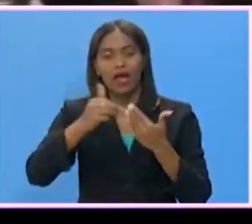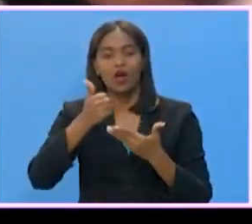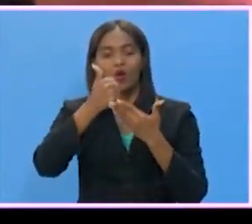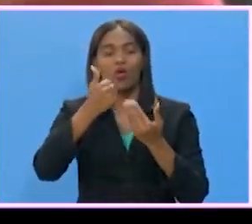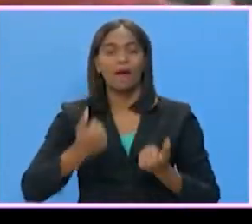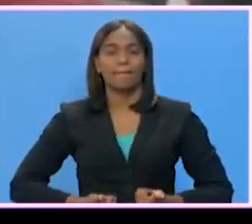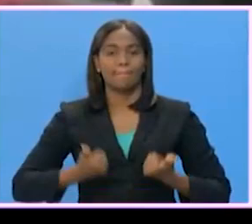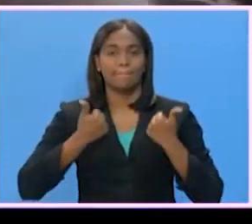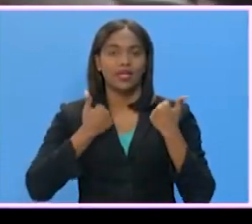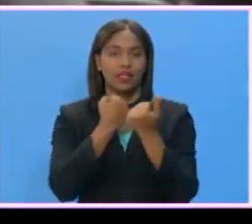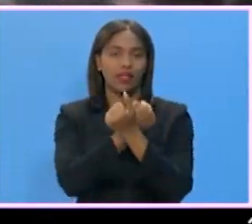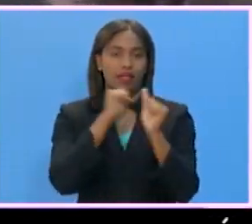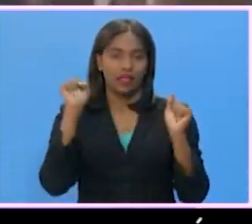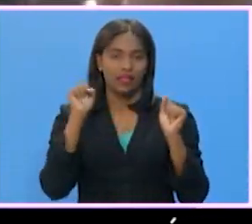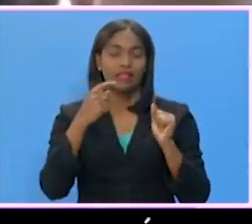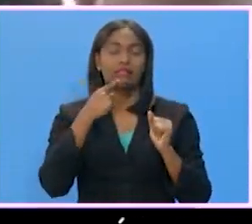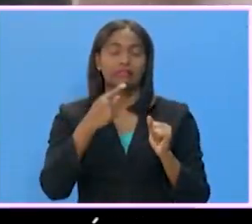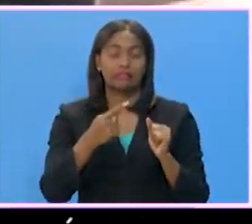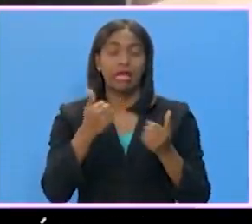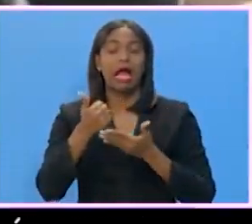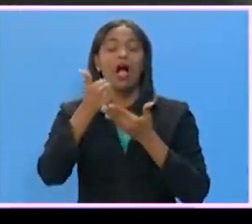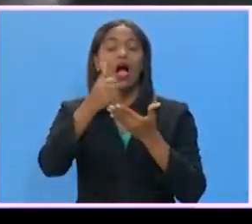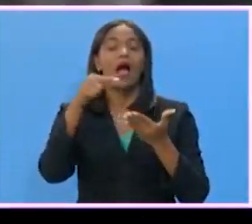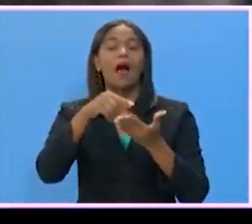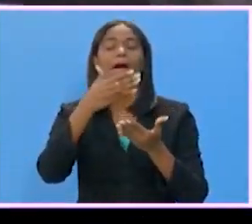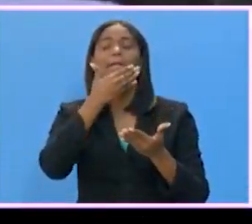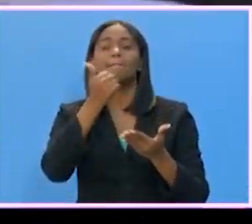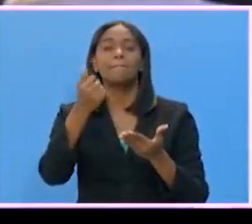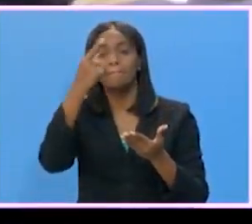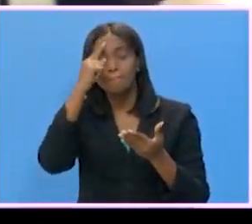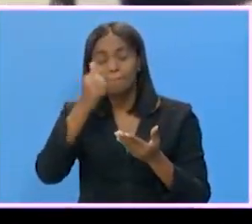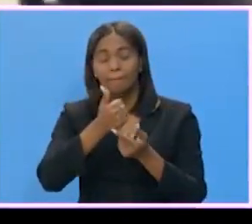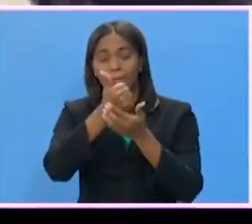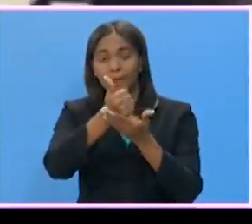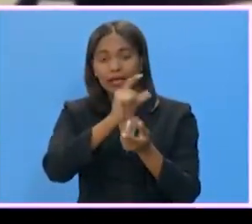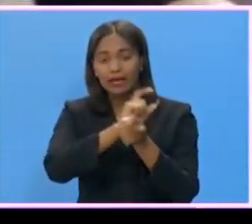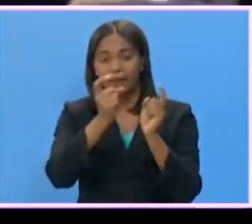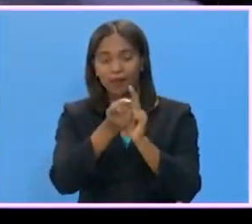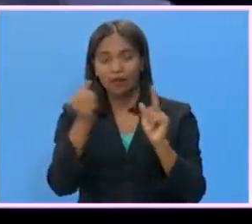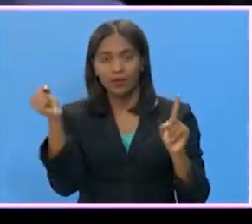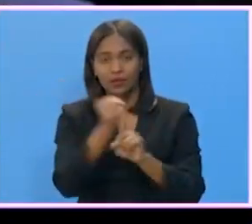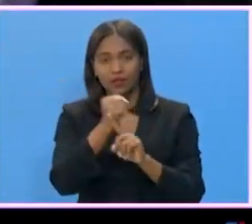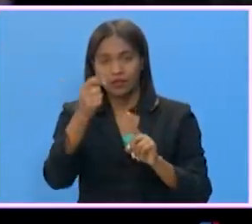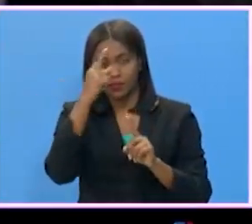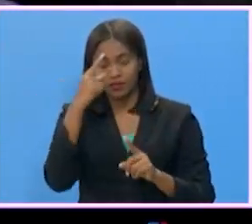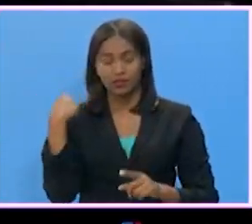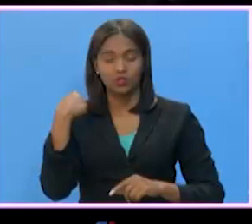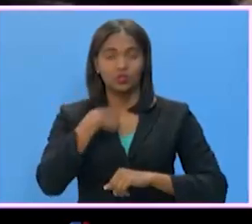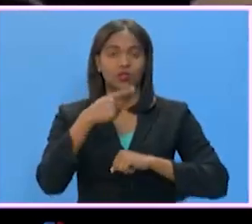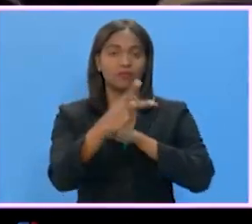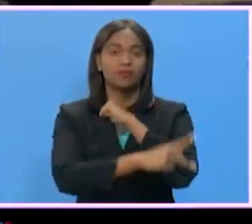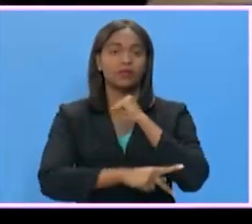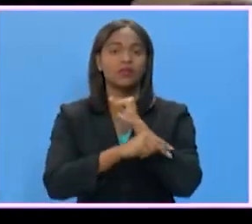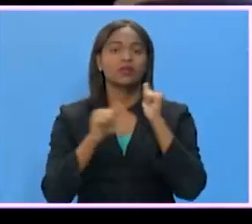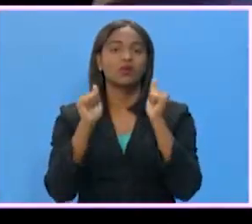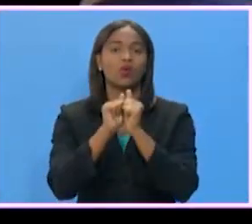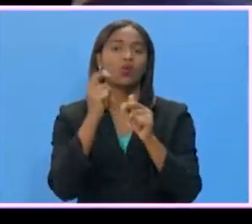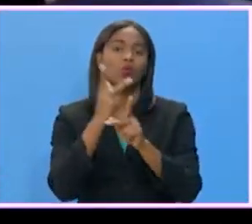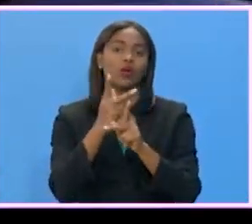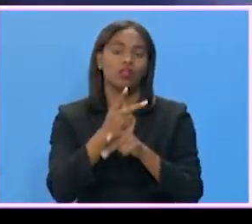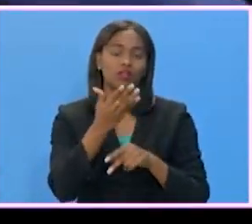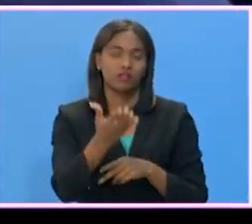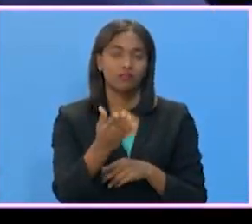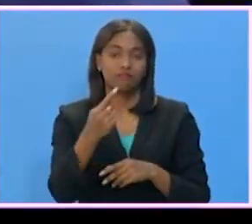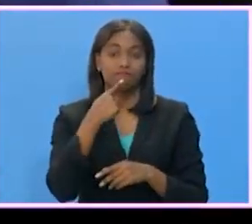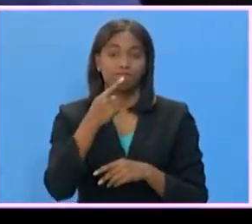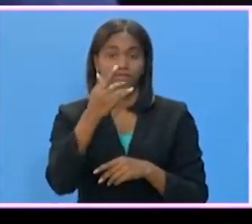Vidas. Aseguran pues que la manera más efectiva de erradicar la violencia en nuestro país es a través de la prevención.